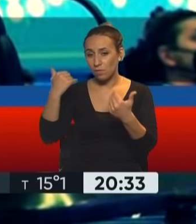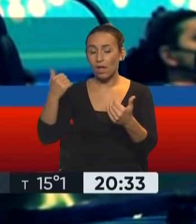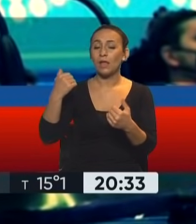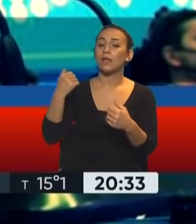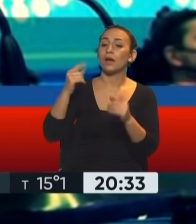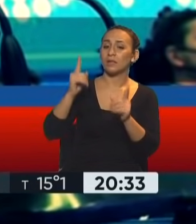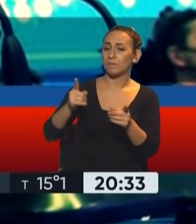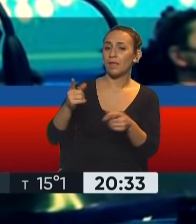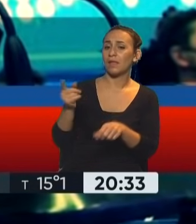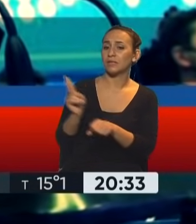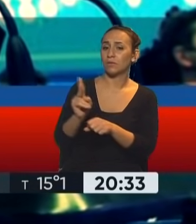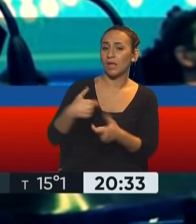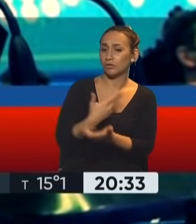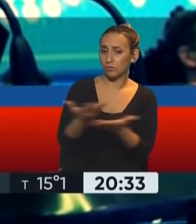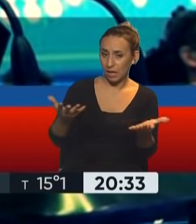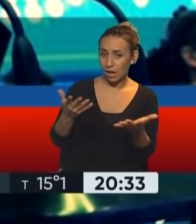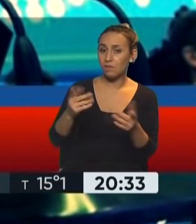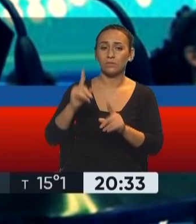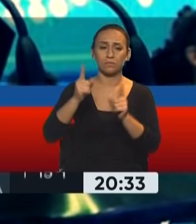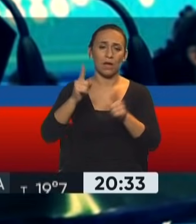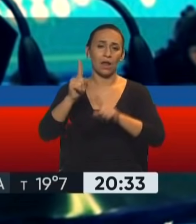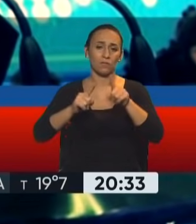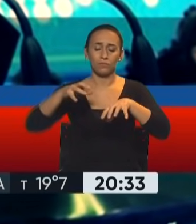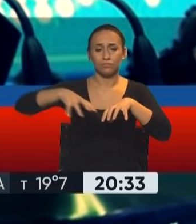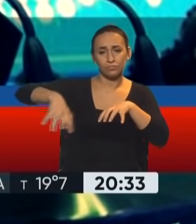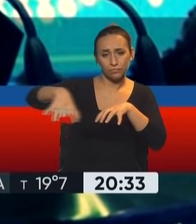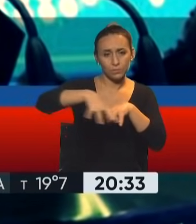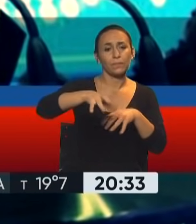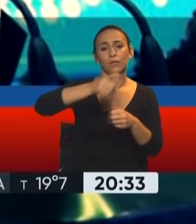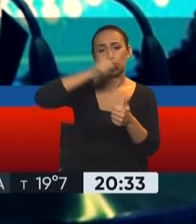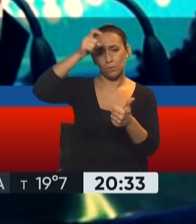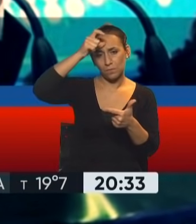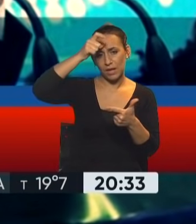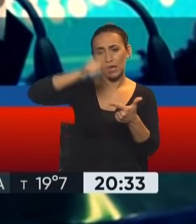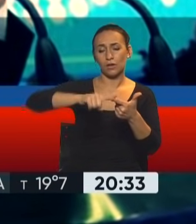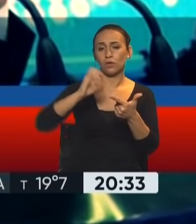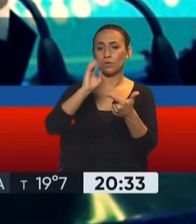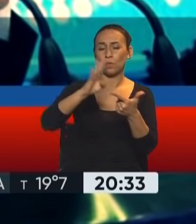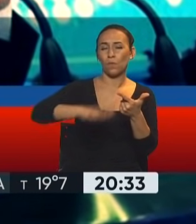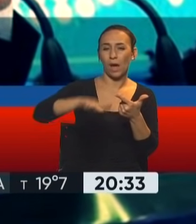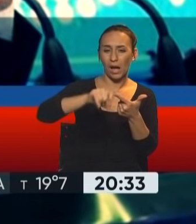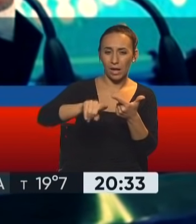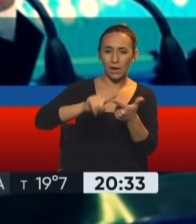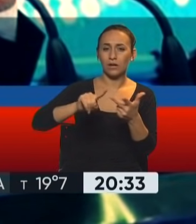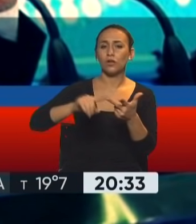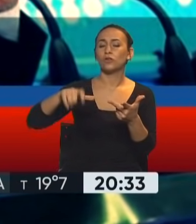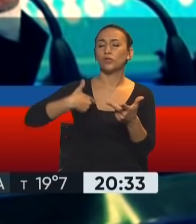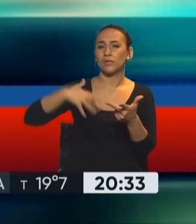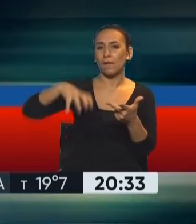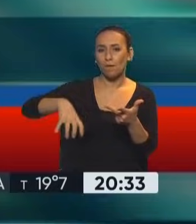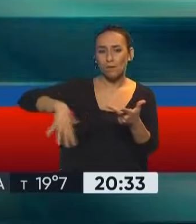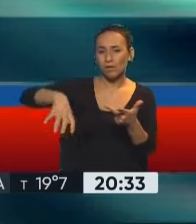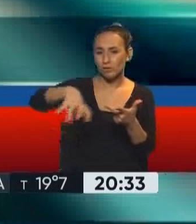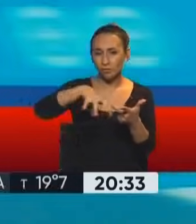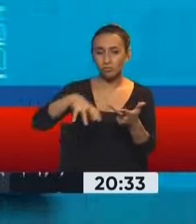social para las entidades que conforman el sistema de bomberos, los clubes de barrio, sociedades de fomento. En este caso es sin